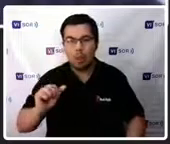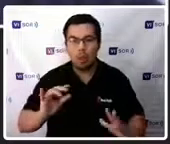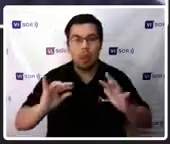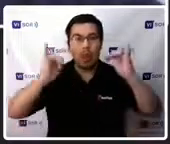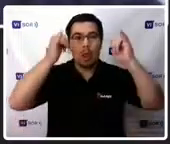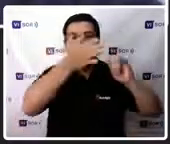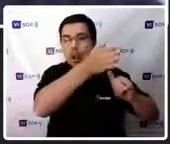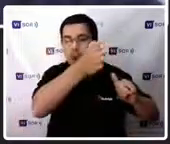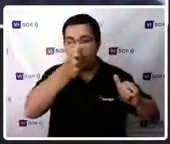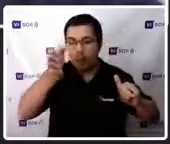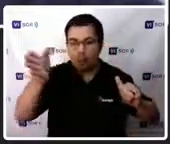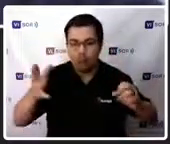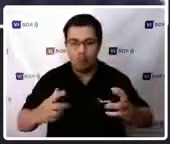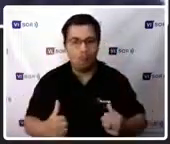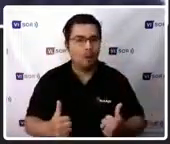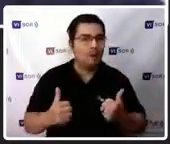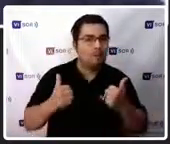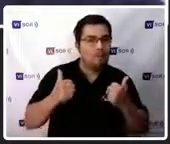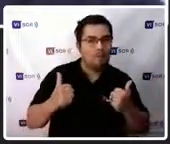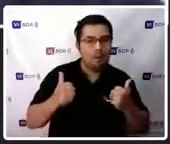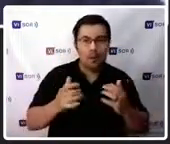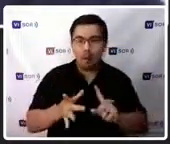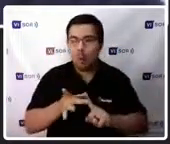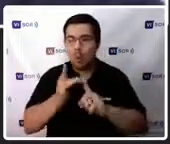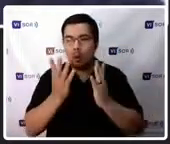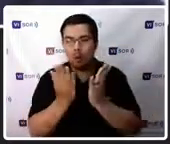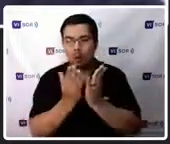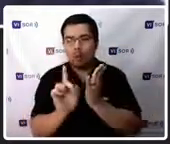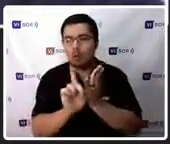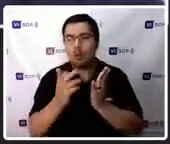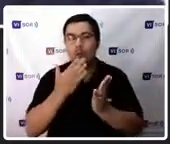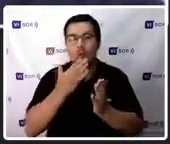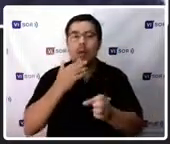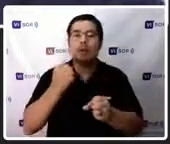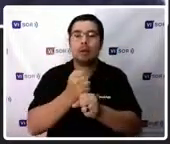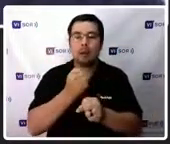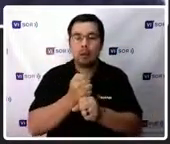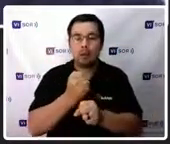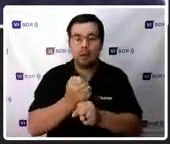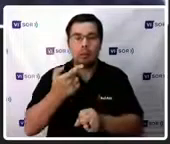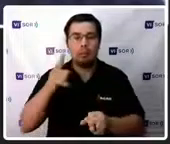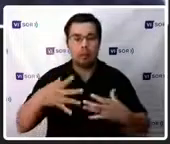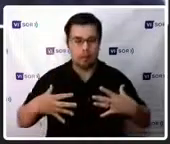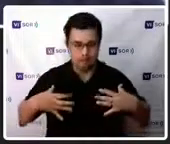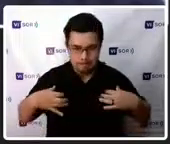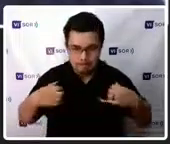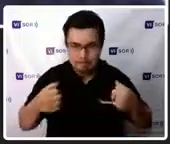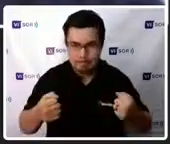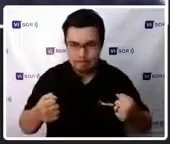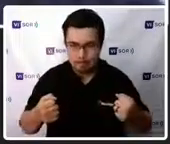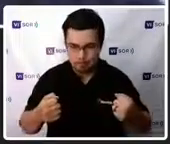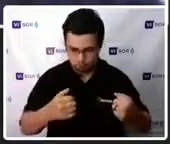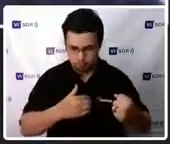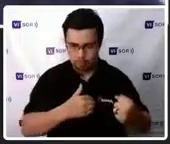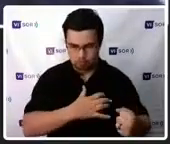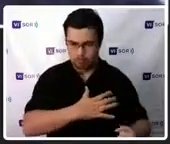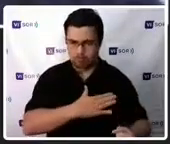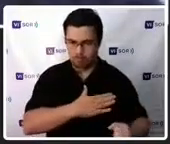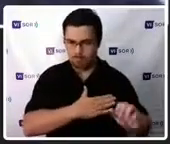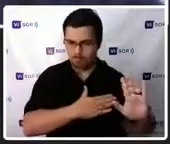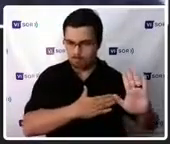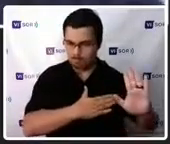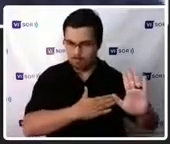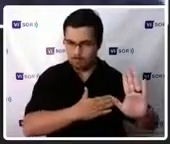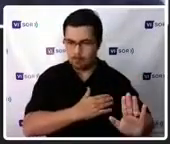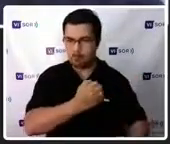no solamente estudiando, también después en el trabajo, pero hay que entrar con convicción, hay que entrar, ¿no es cierto?, con la actitud que requiere esta